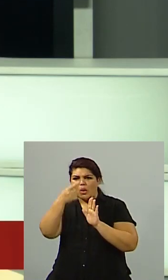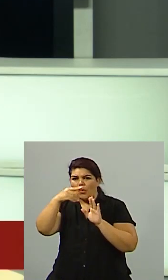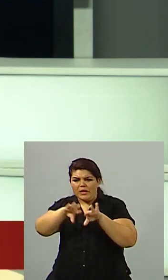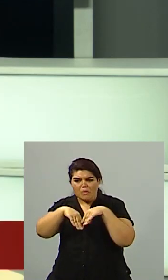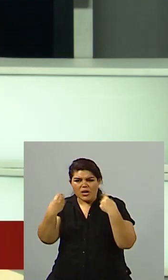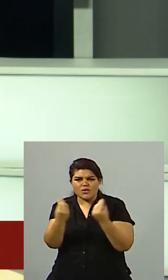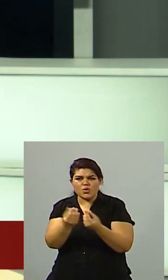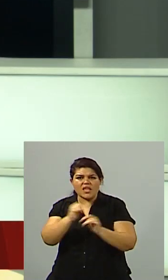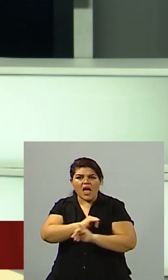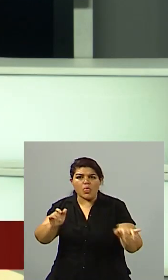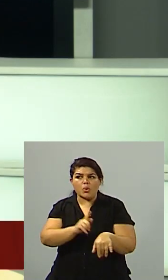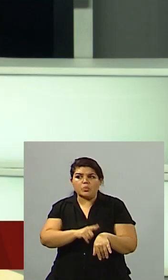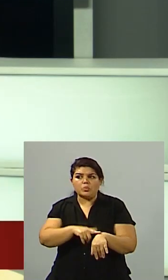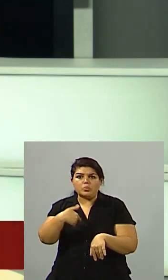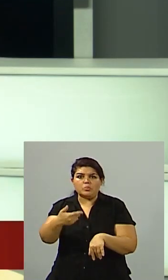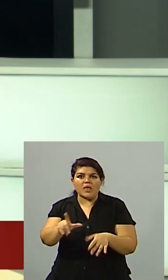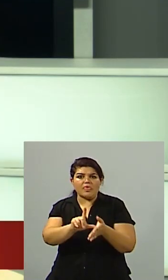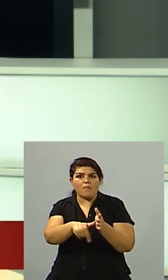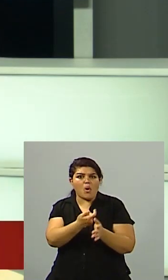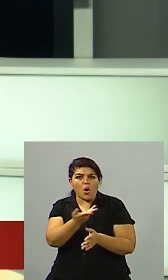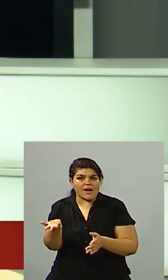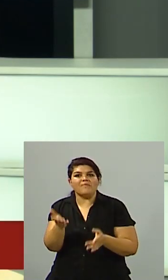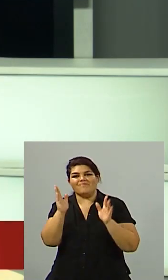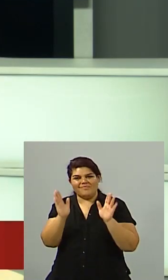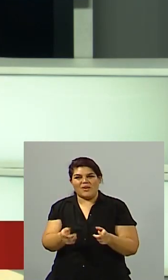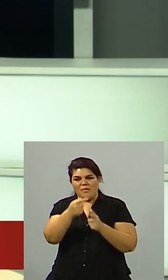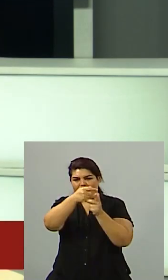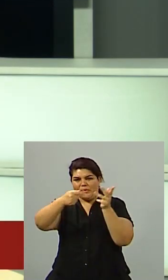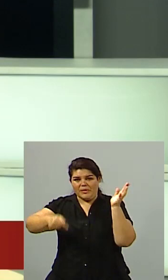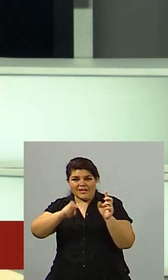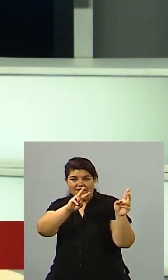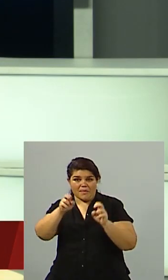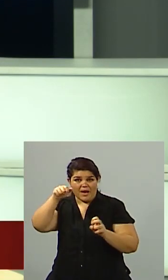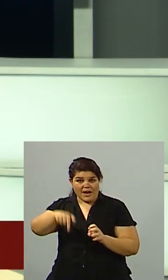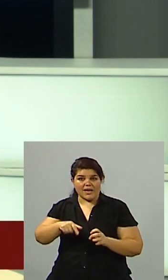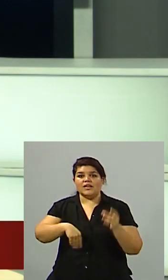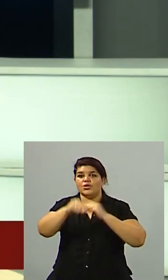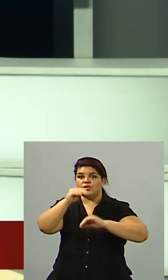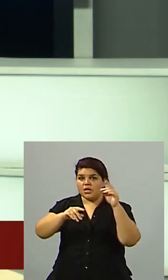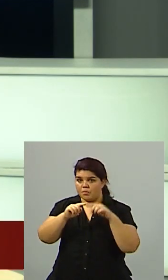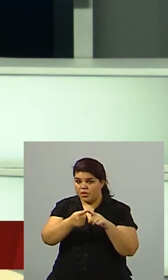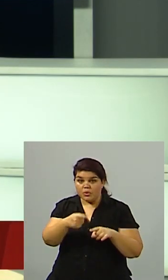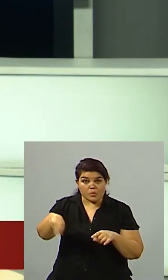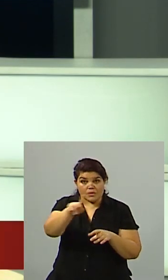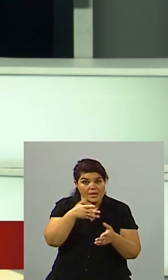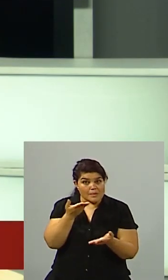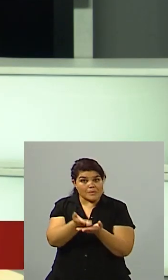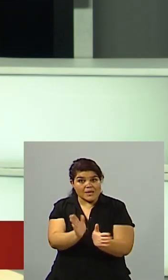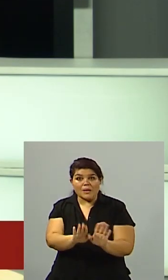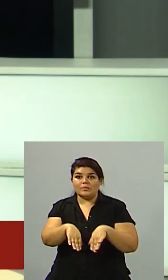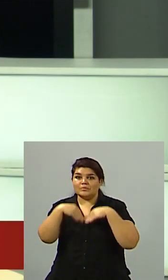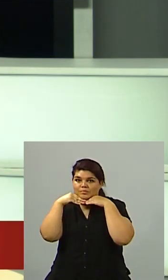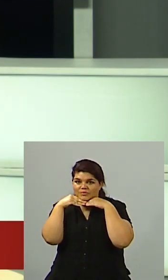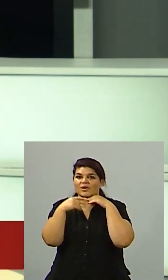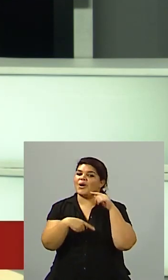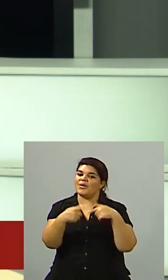domingo de la elección, el próximo domingo. Bueno, vamos a hablar de todo eso aquí en Chat Político. Así es que les pedimos a ustedes que se queden. Va a ser muy